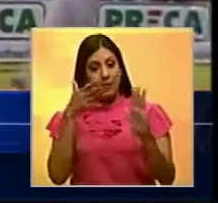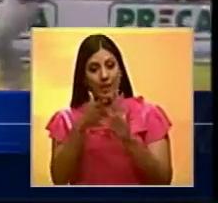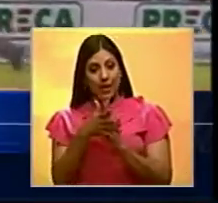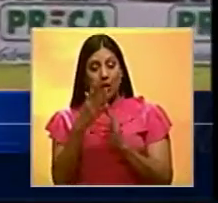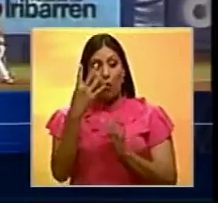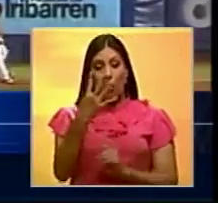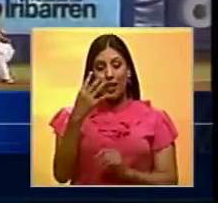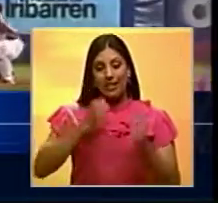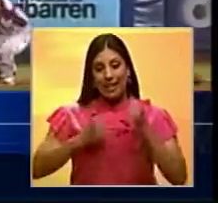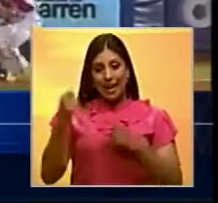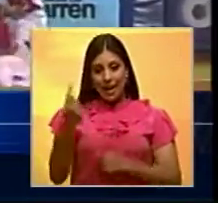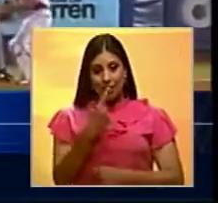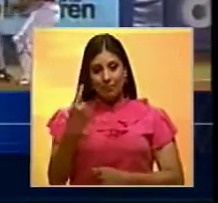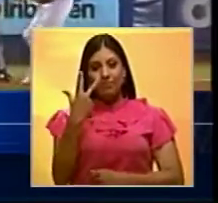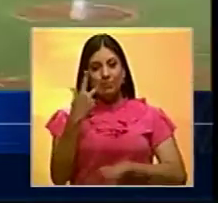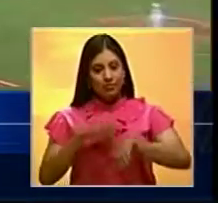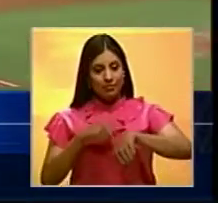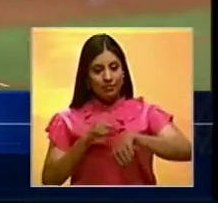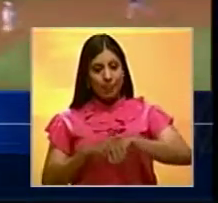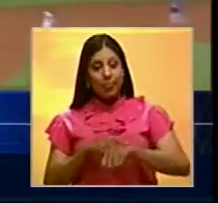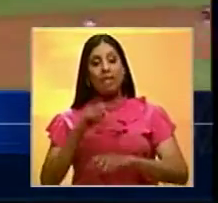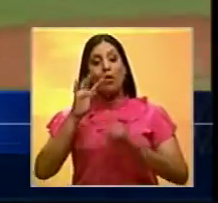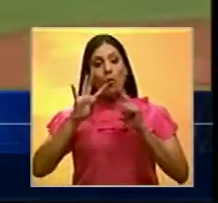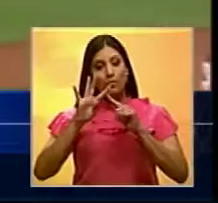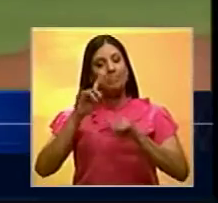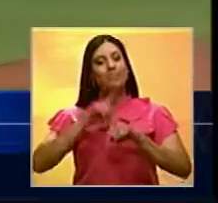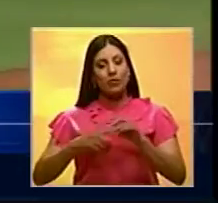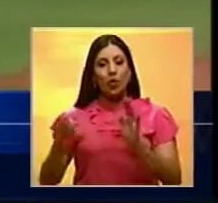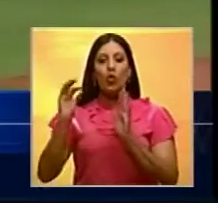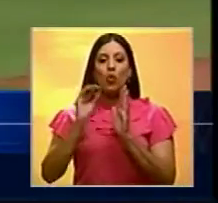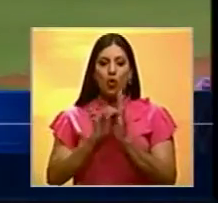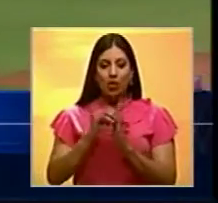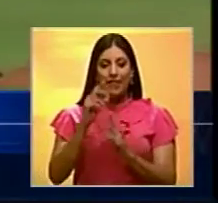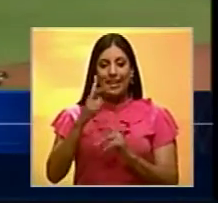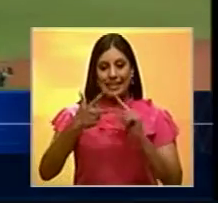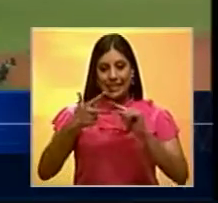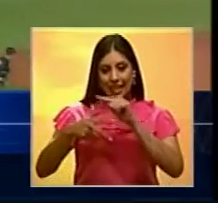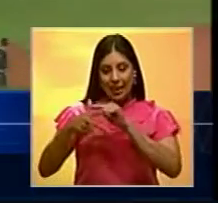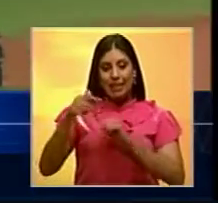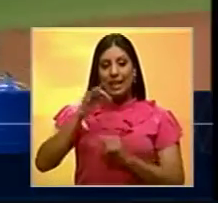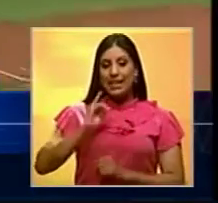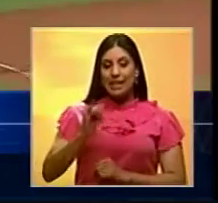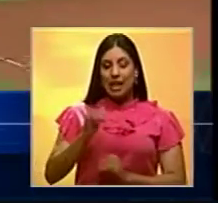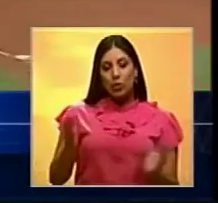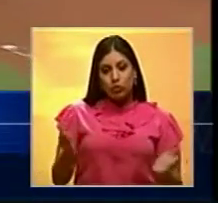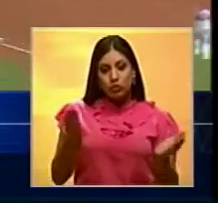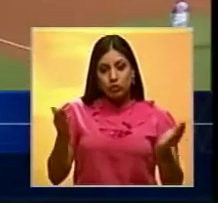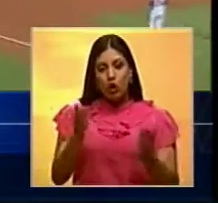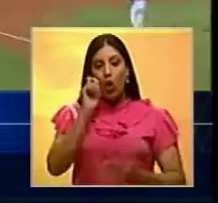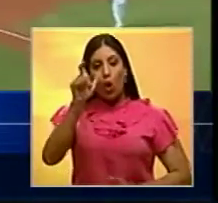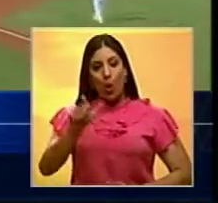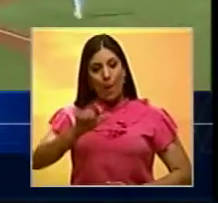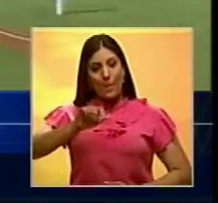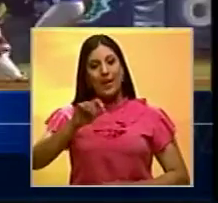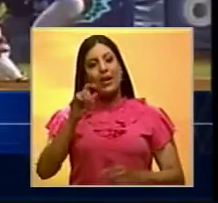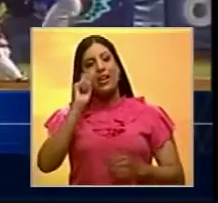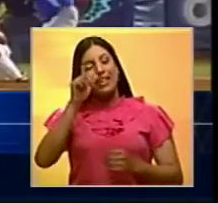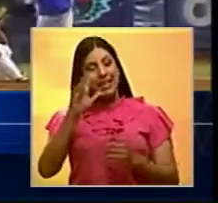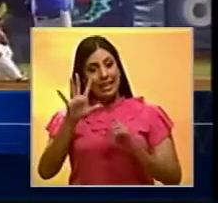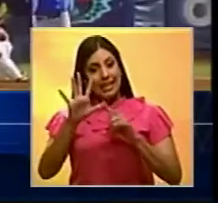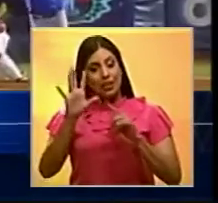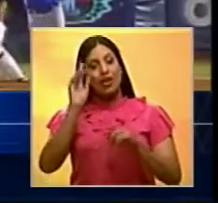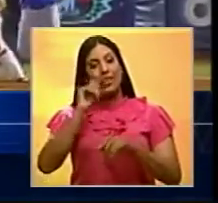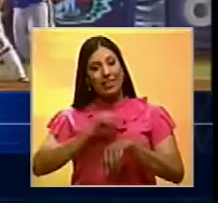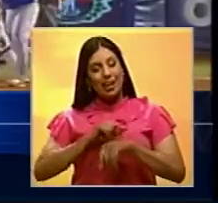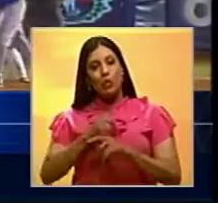de 4 carreras en el tercer episodio. En el cuarto inning, un triple de Arraez por el jardín izquierdo impulsó a Robinson Chirinos y en el quinto un